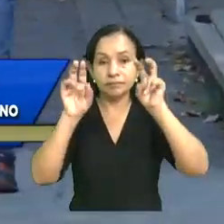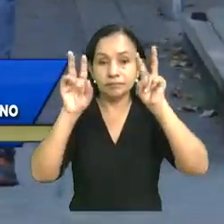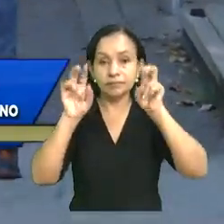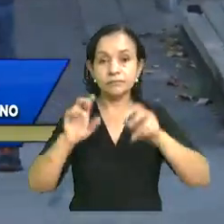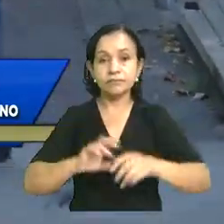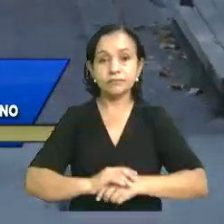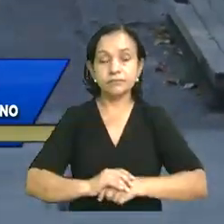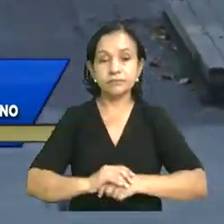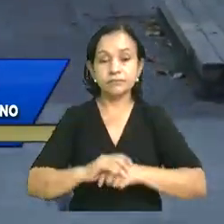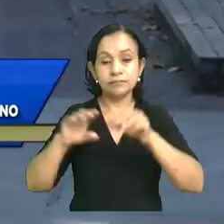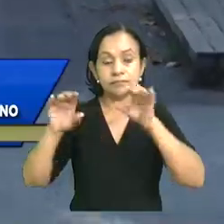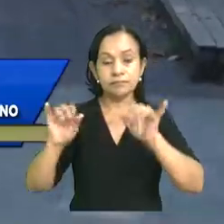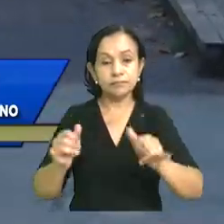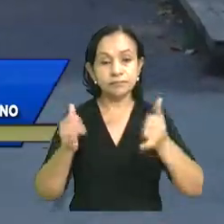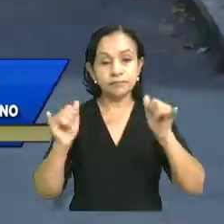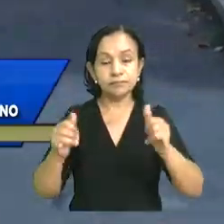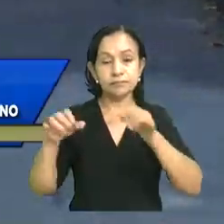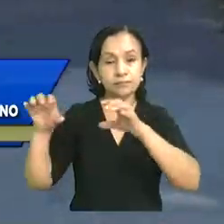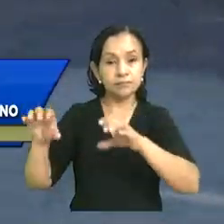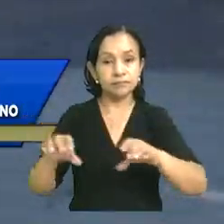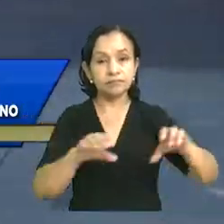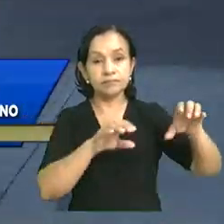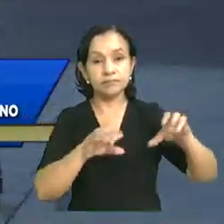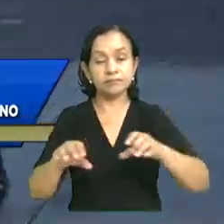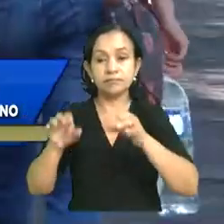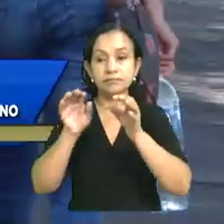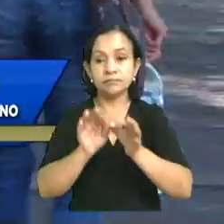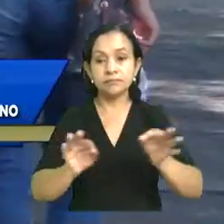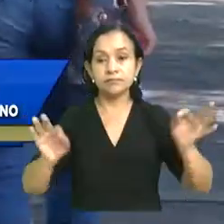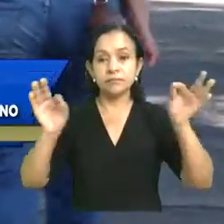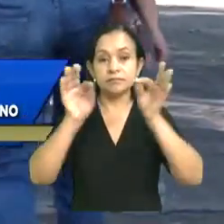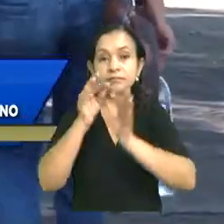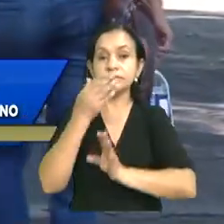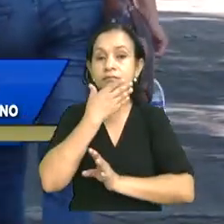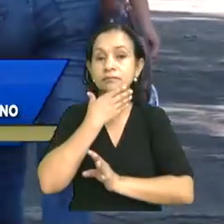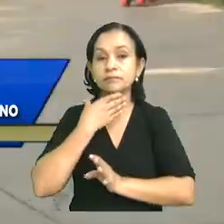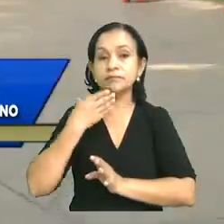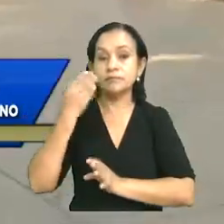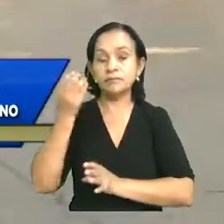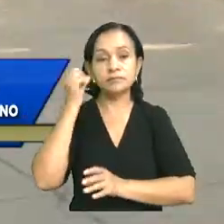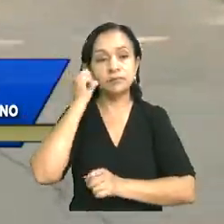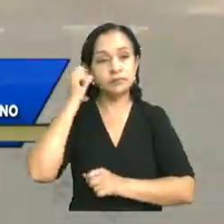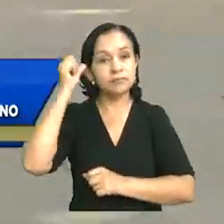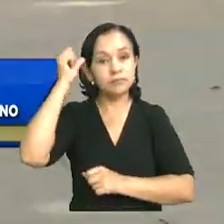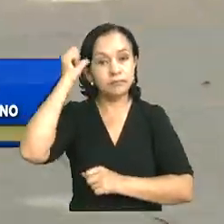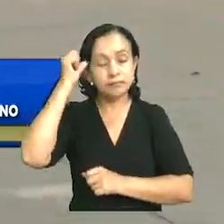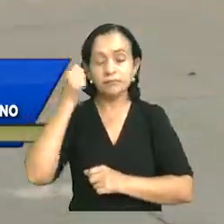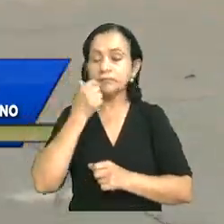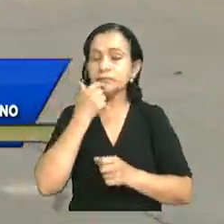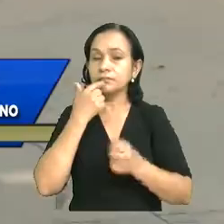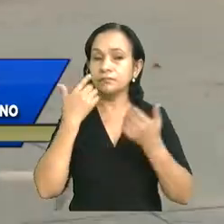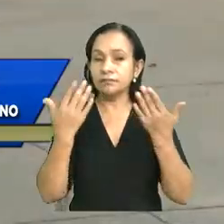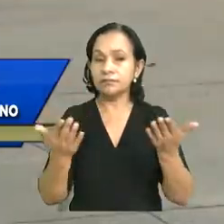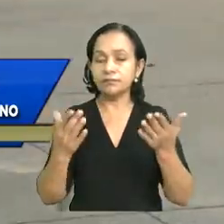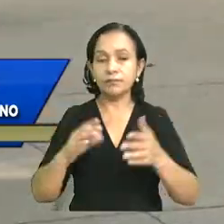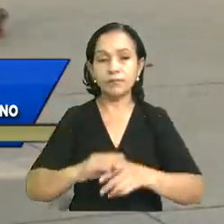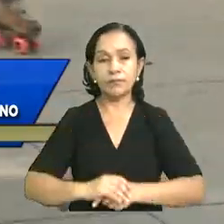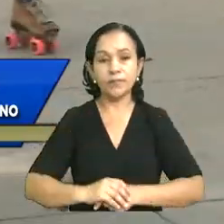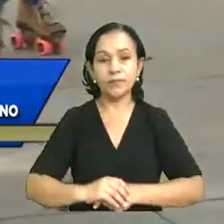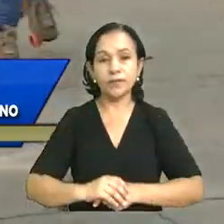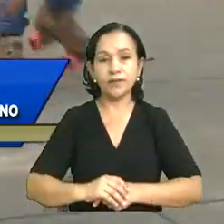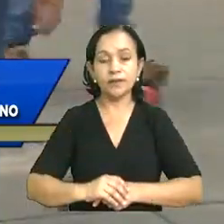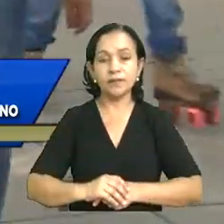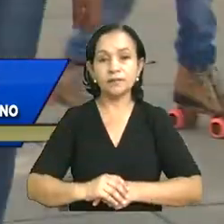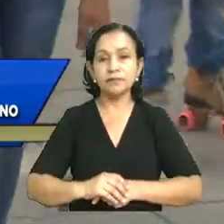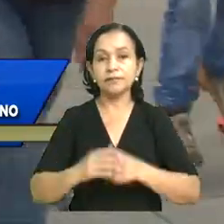de la recreación es importantísimo para nuestros jóvenes y también para adultos. ¿Por qué? Porque